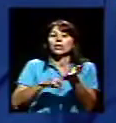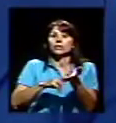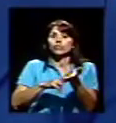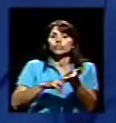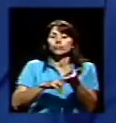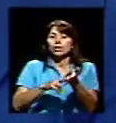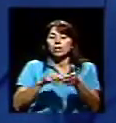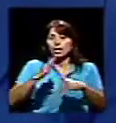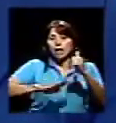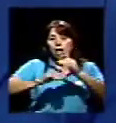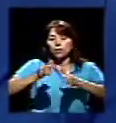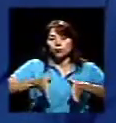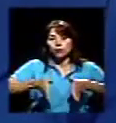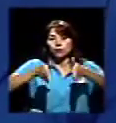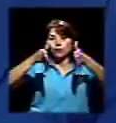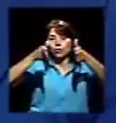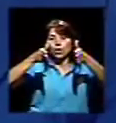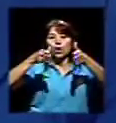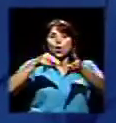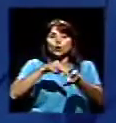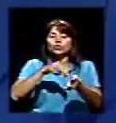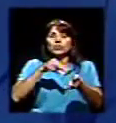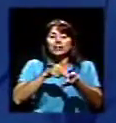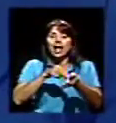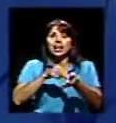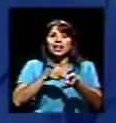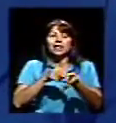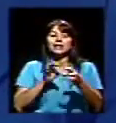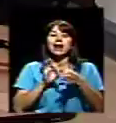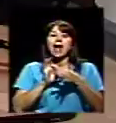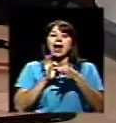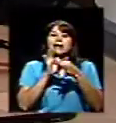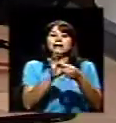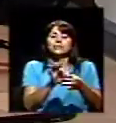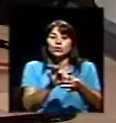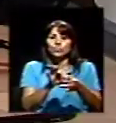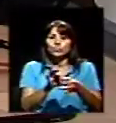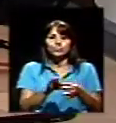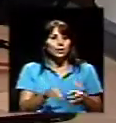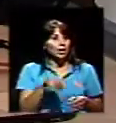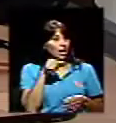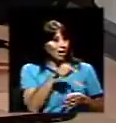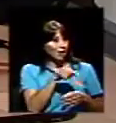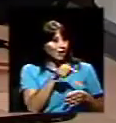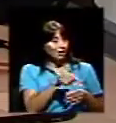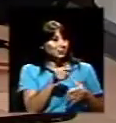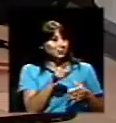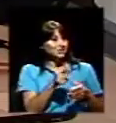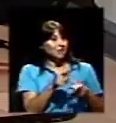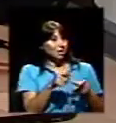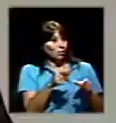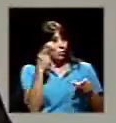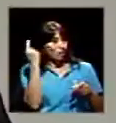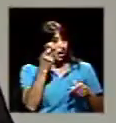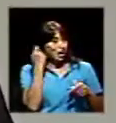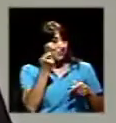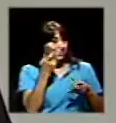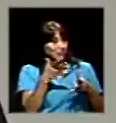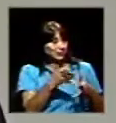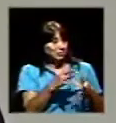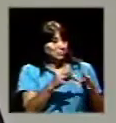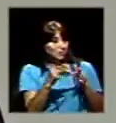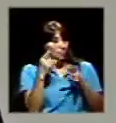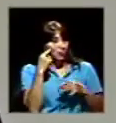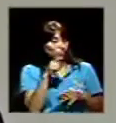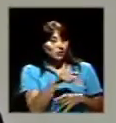anexión, y se han hecho... Es una tierra por la que usted estuvo... Yo tengo mi corazoncito ahí, no tengo sabía. Parte de mi corazoncito